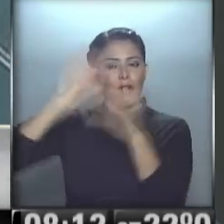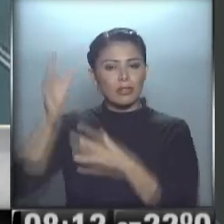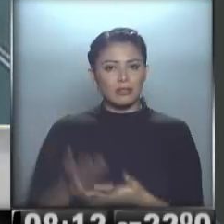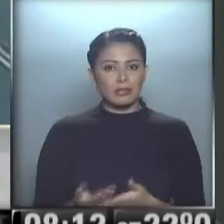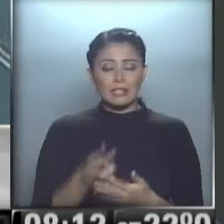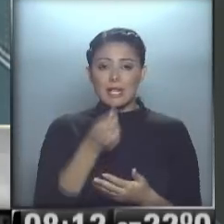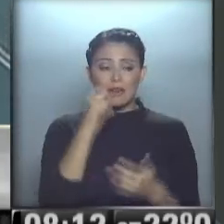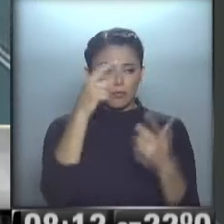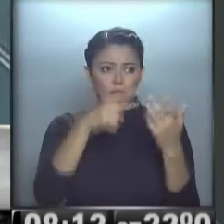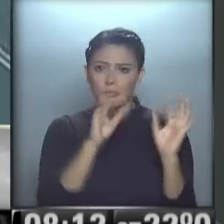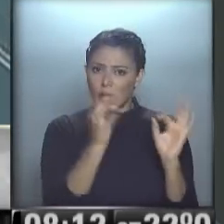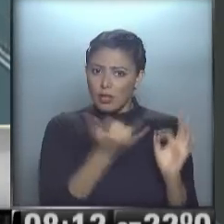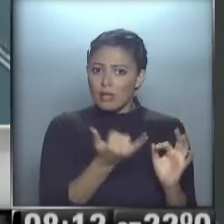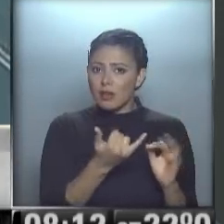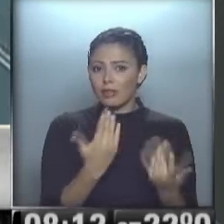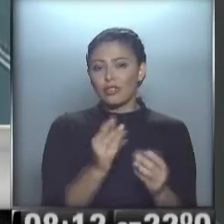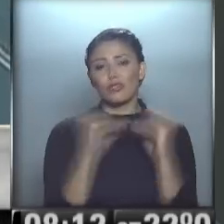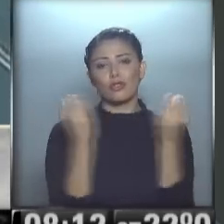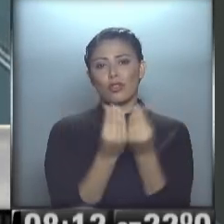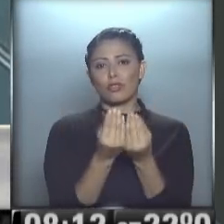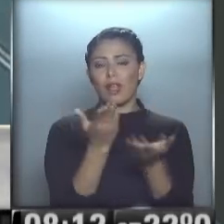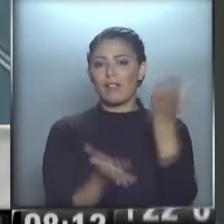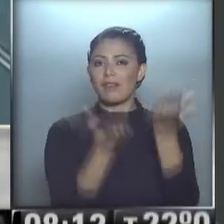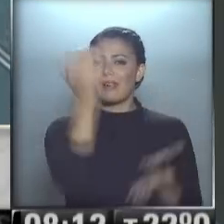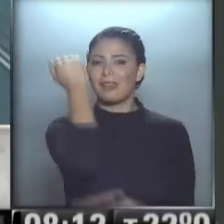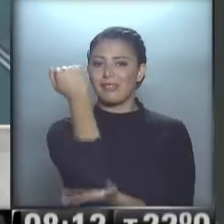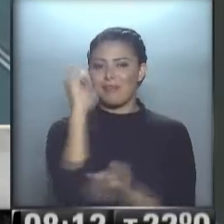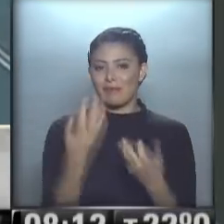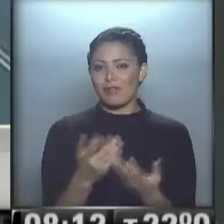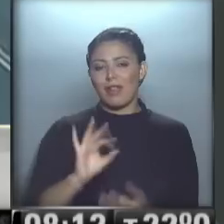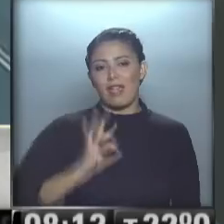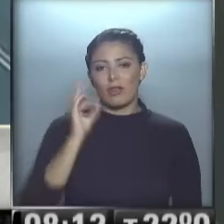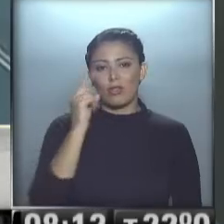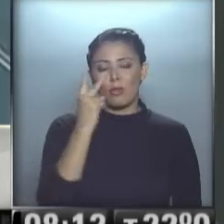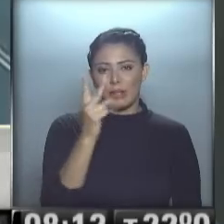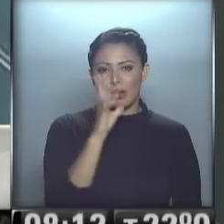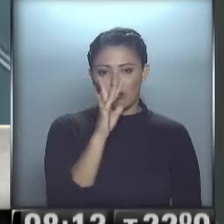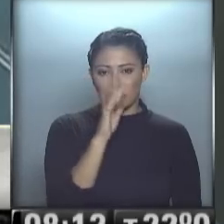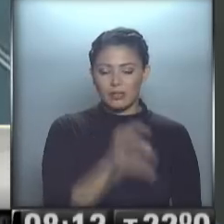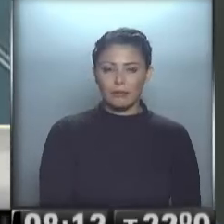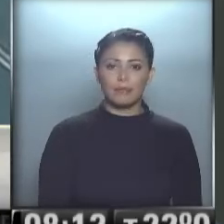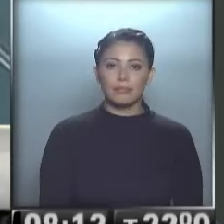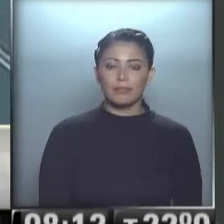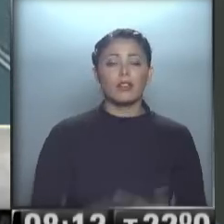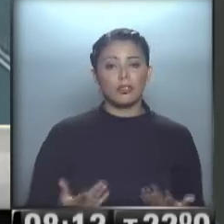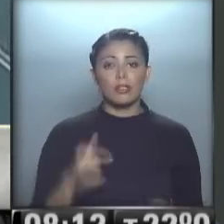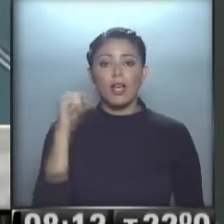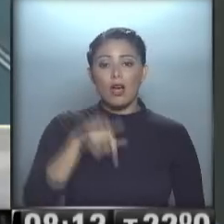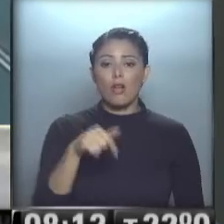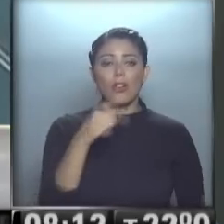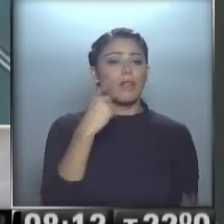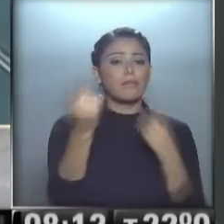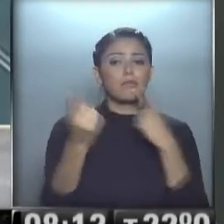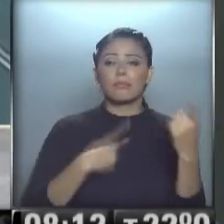muy buenas perspectivas el punto de vista de resultado de balanza comercial para el año 2014 así que quedo a